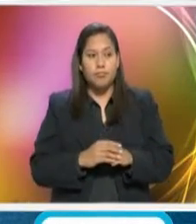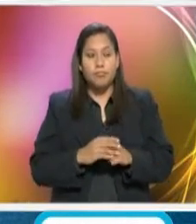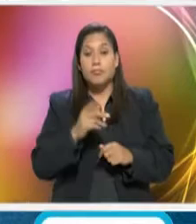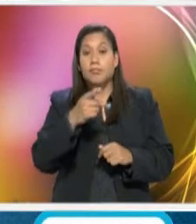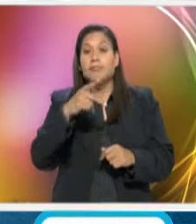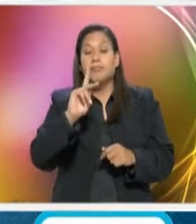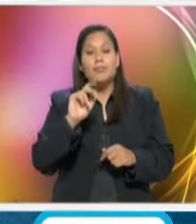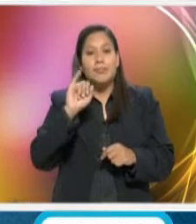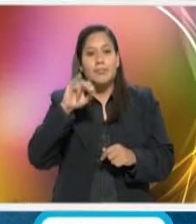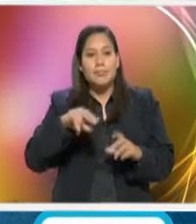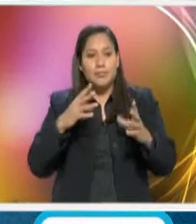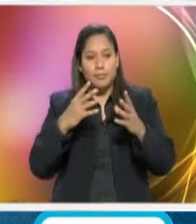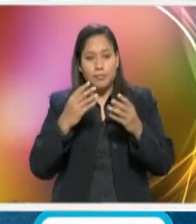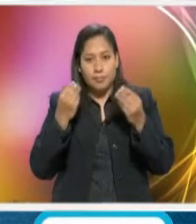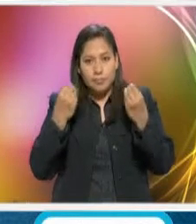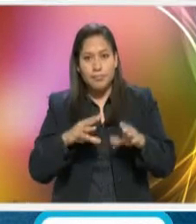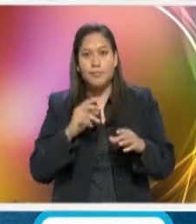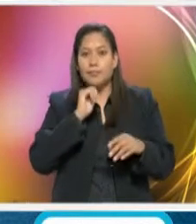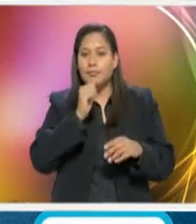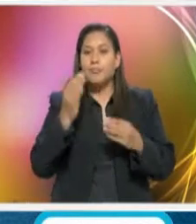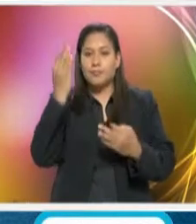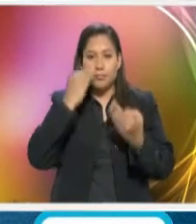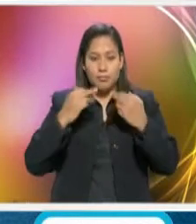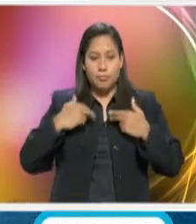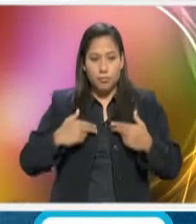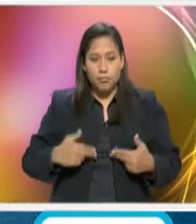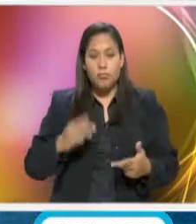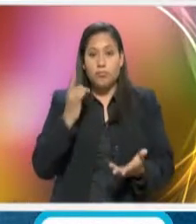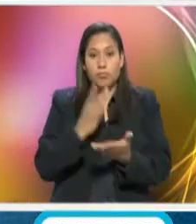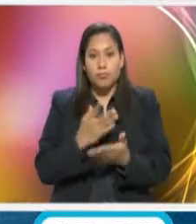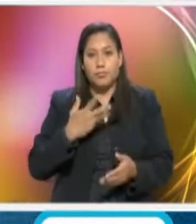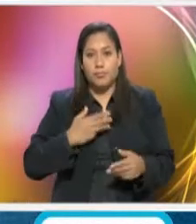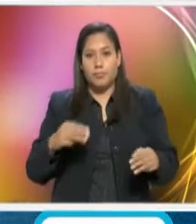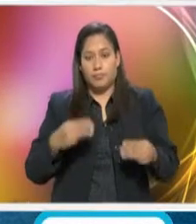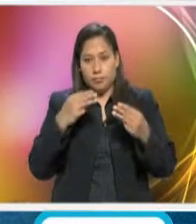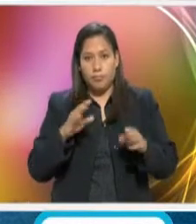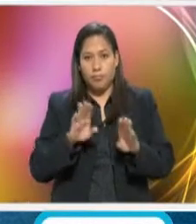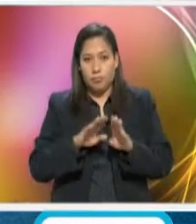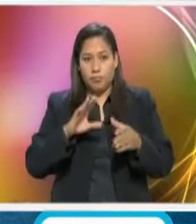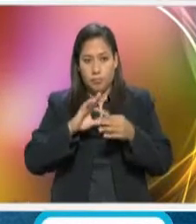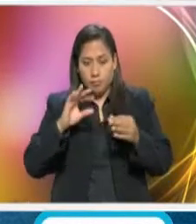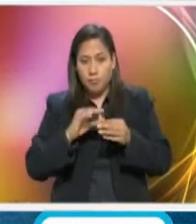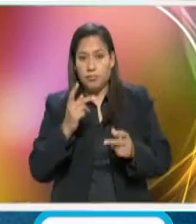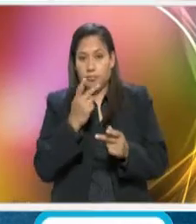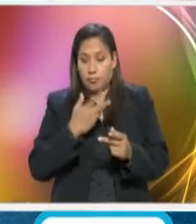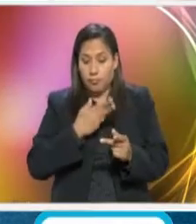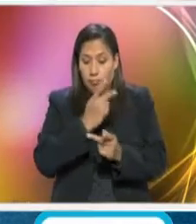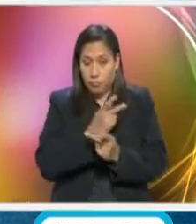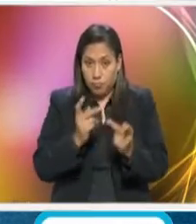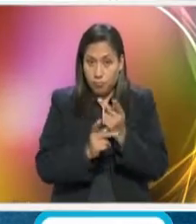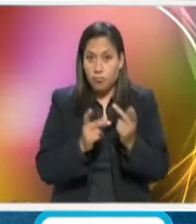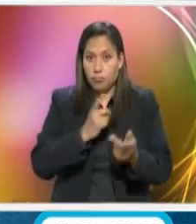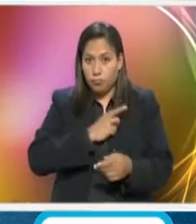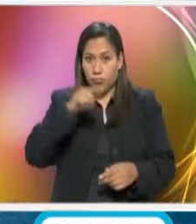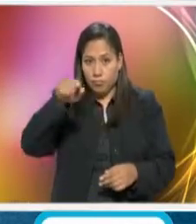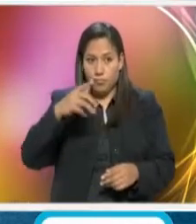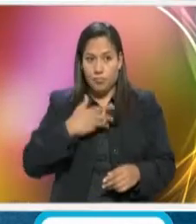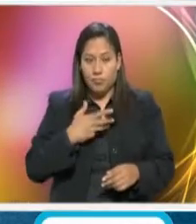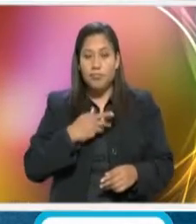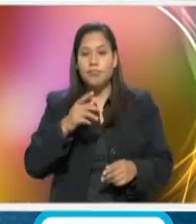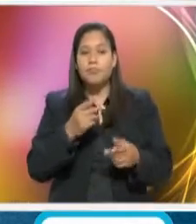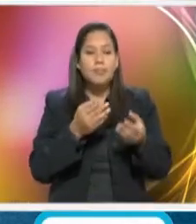sin perder ese trato humano que solamente tienen los mercados y que, como bien dices, hay productos que solo encontramos ahí, desde